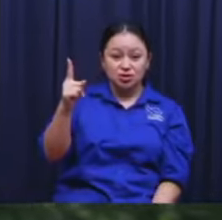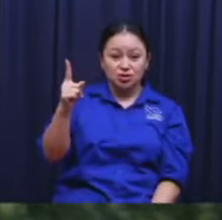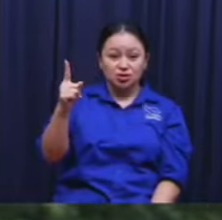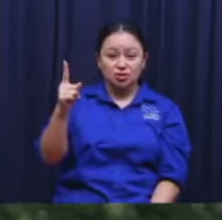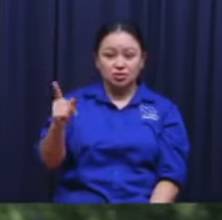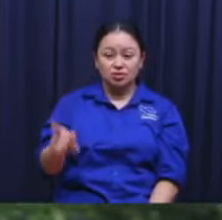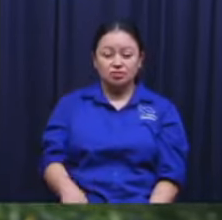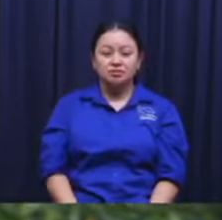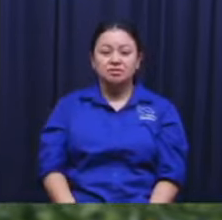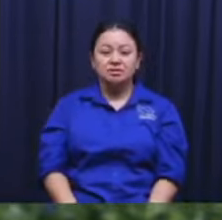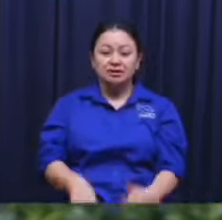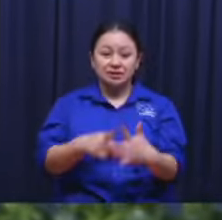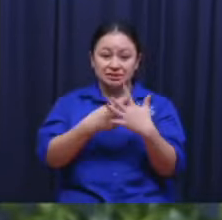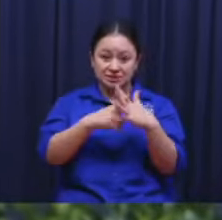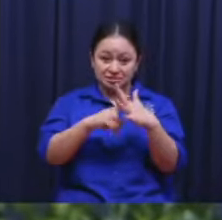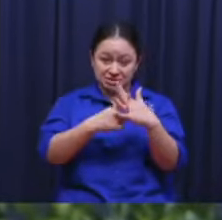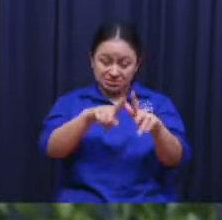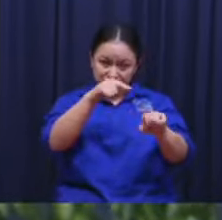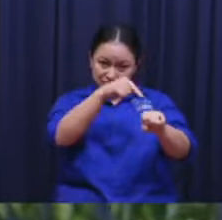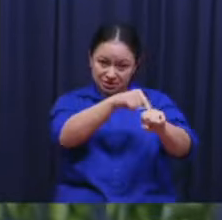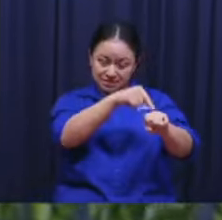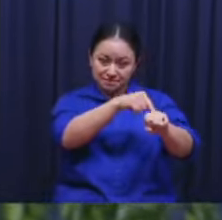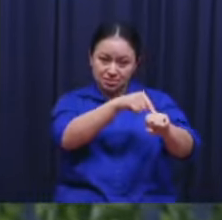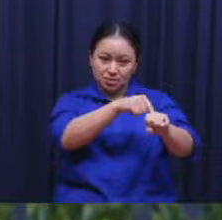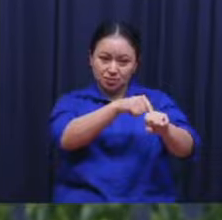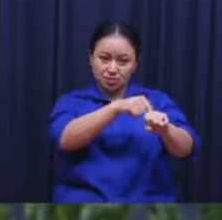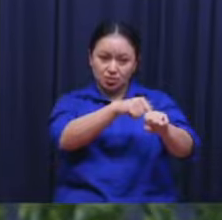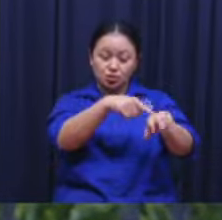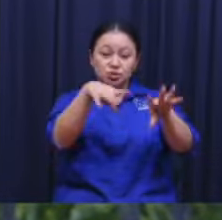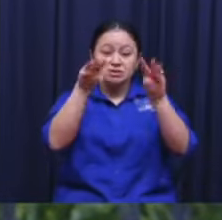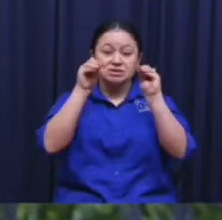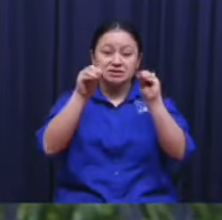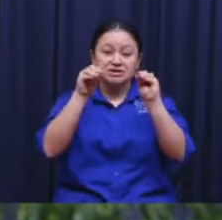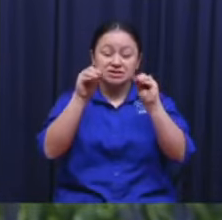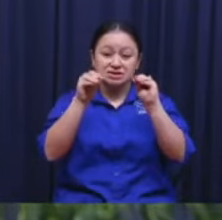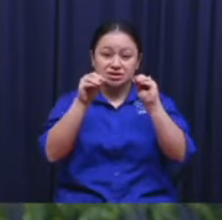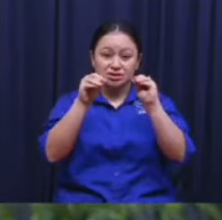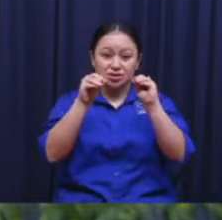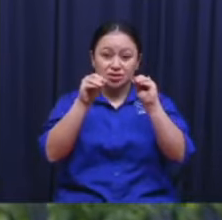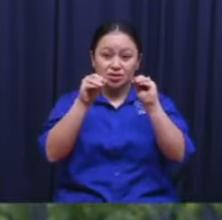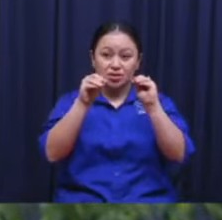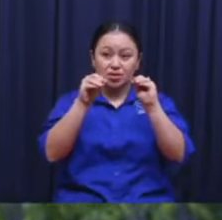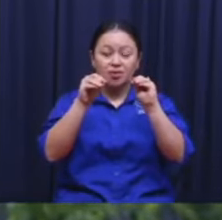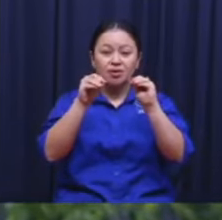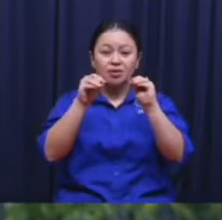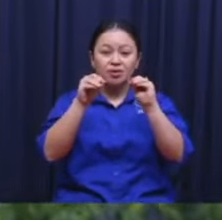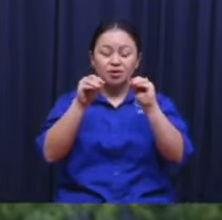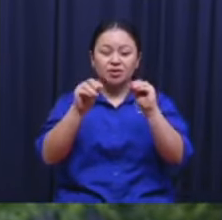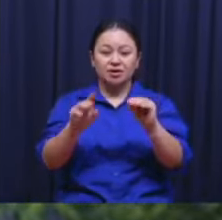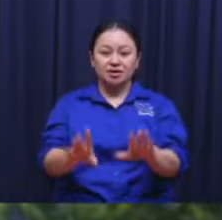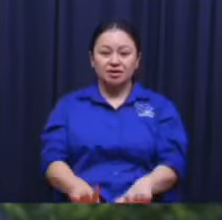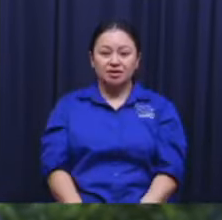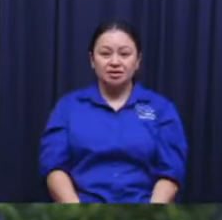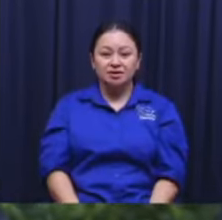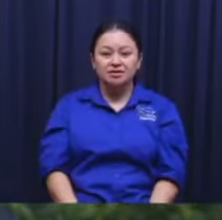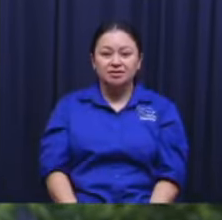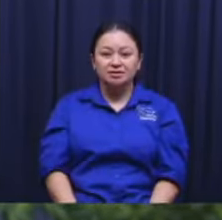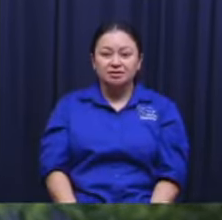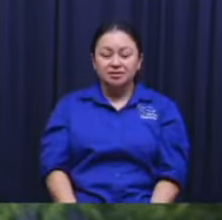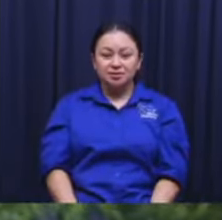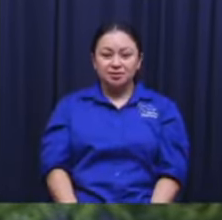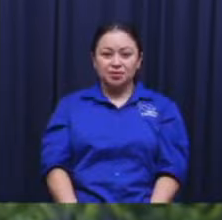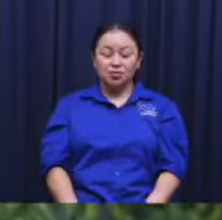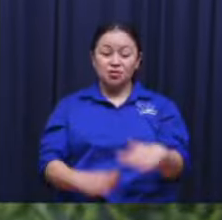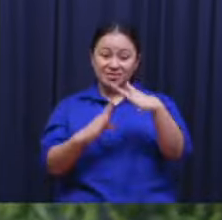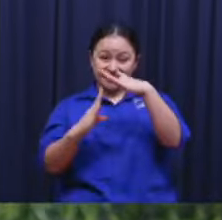el principio tiempo, el Señor nos enseñó un principio base. Ay, yo espero estar más de entender con lo que estoy diciendo.